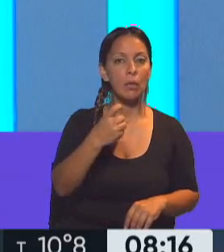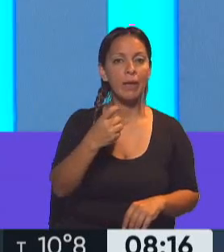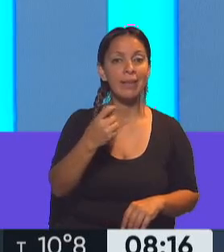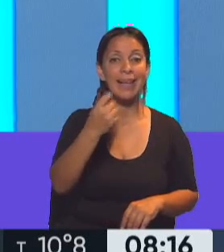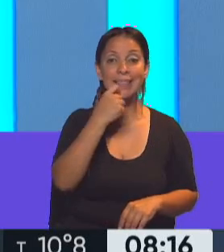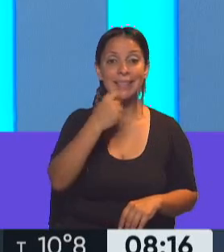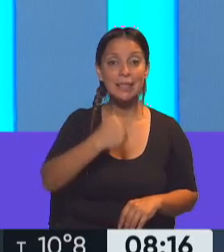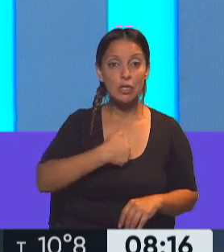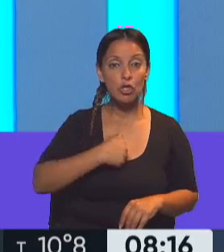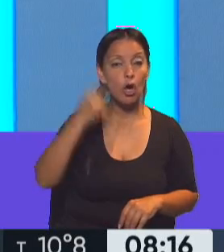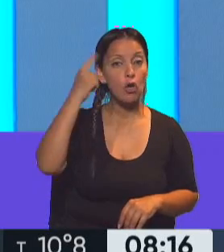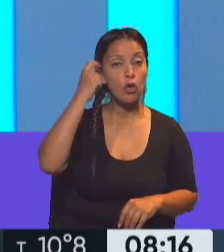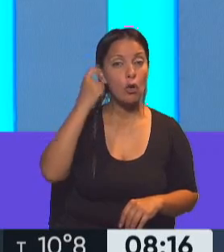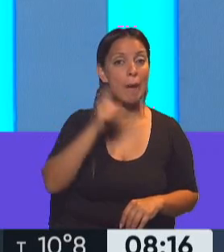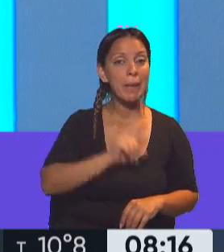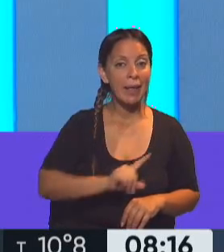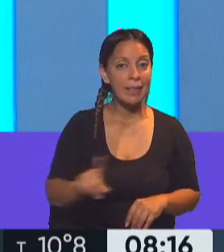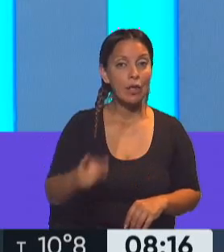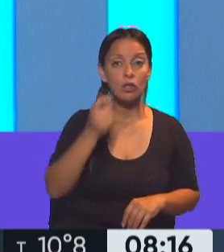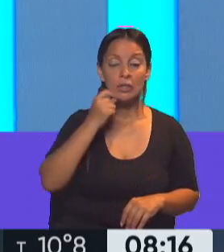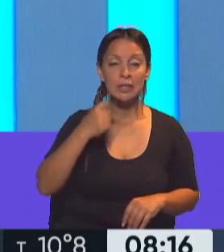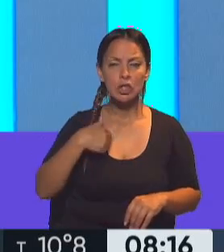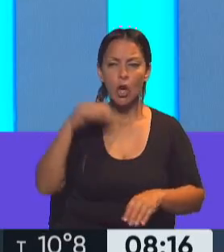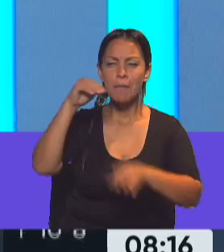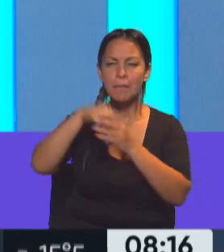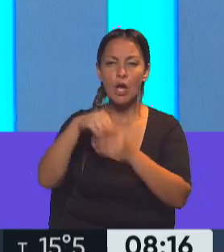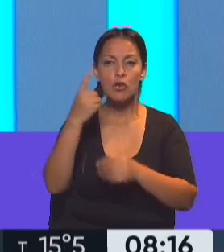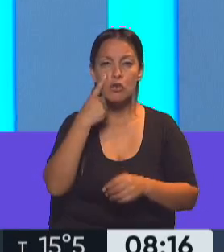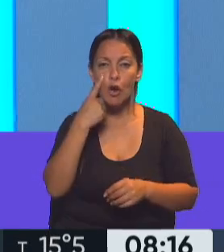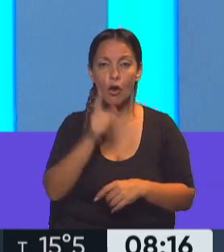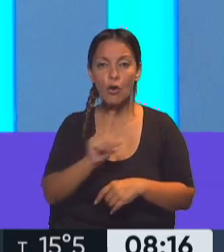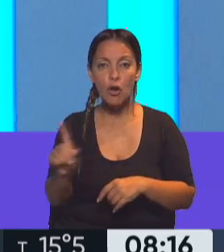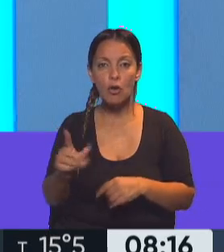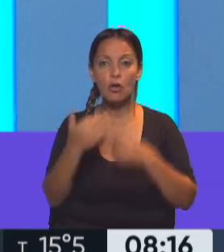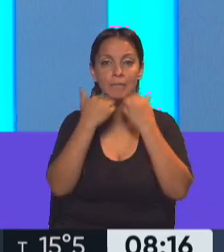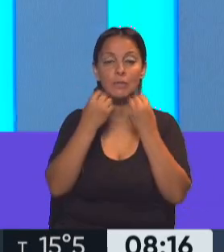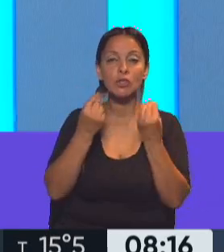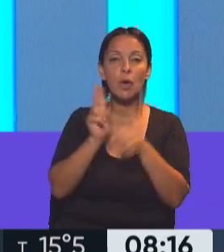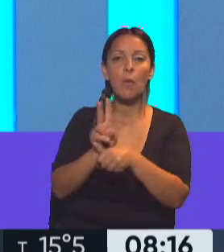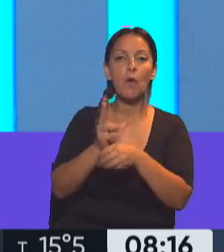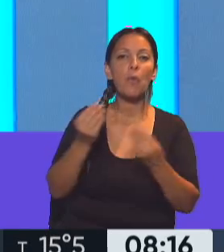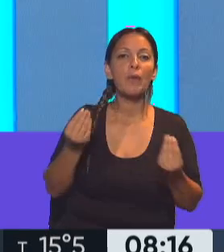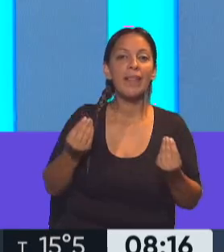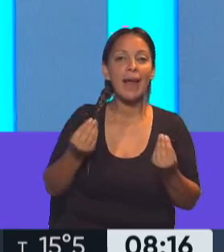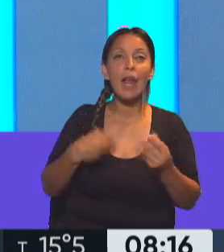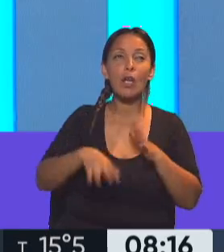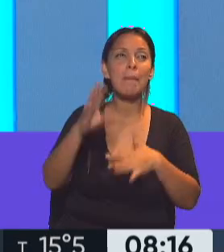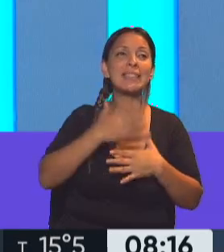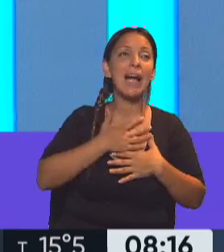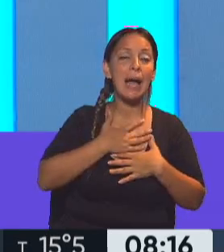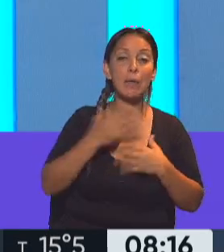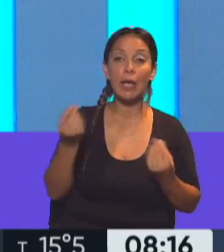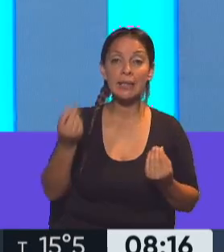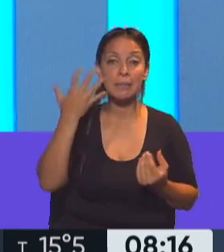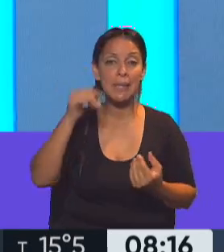no aprendo, de que si yo no me involucro, no voy a poder tener herramientas para cuidar y proteger a lo que más amo en la vida, que es mi